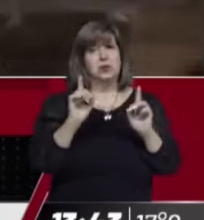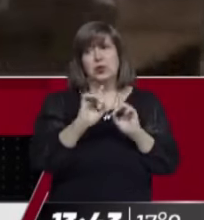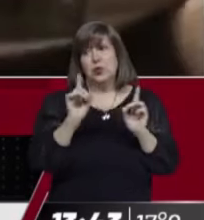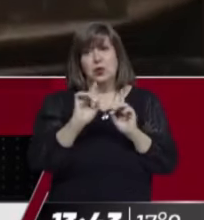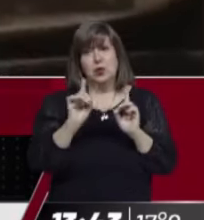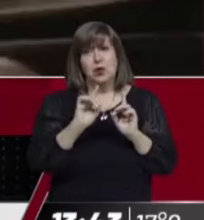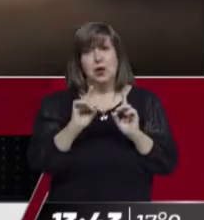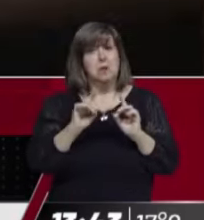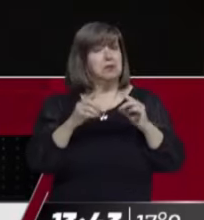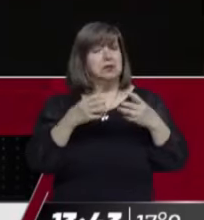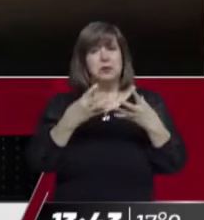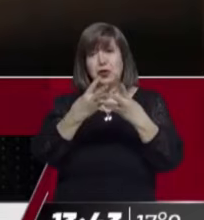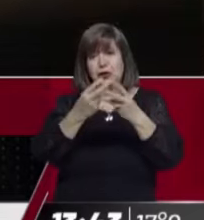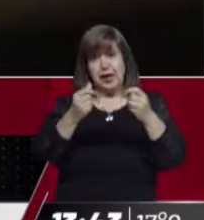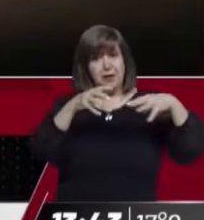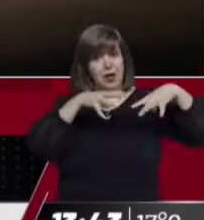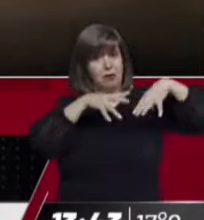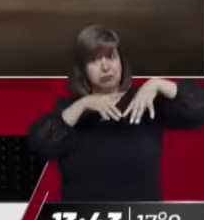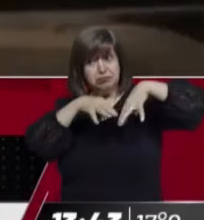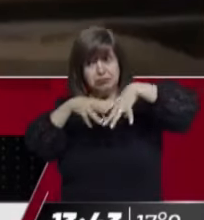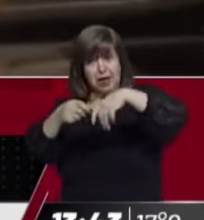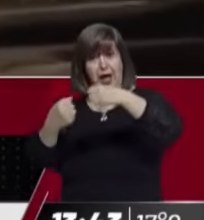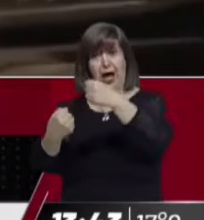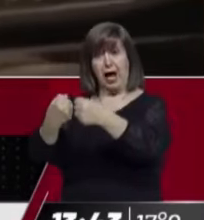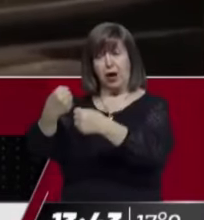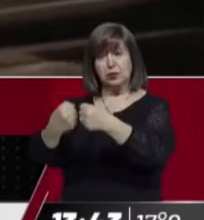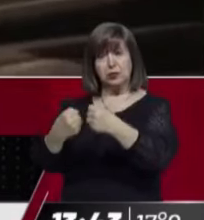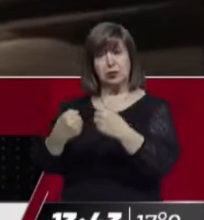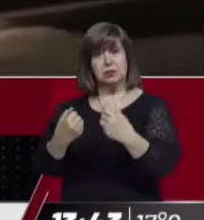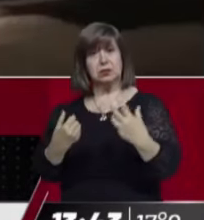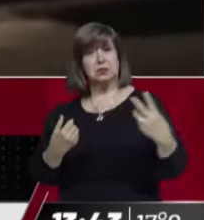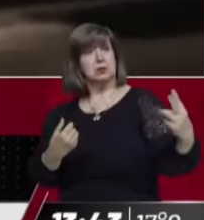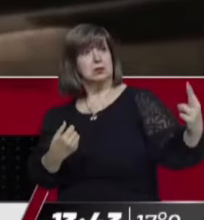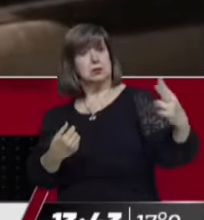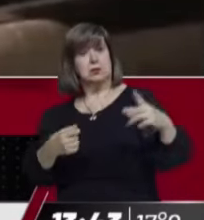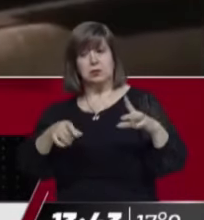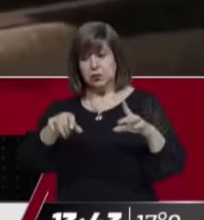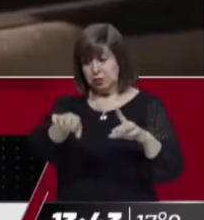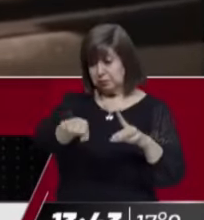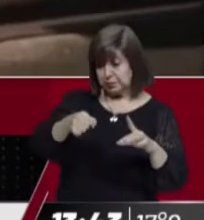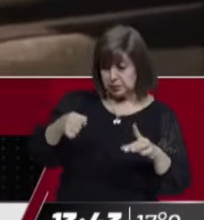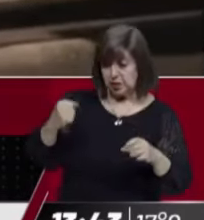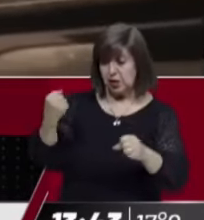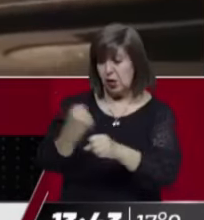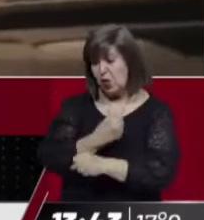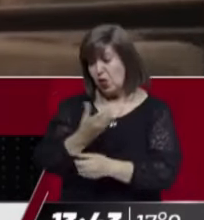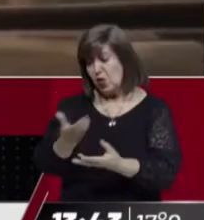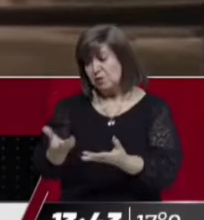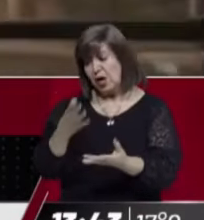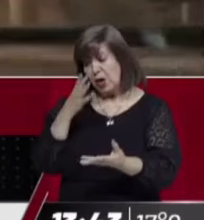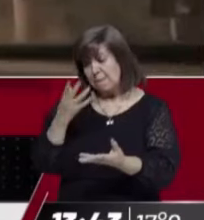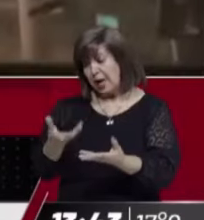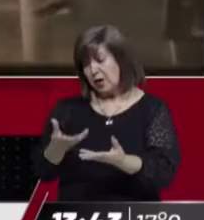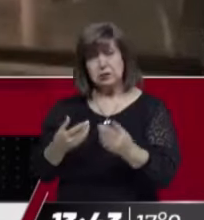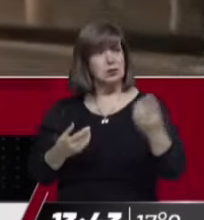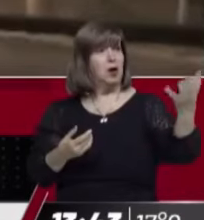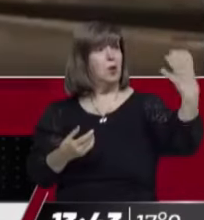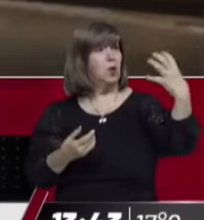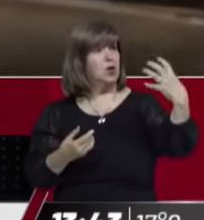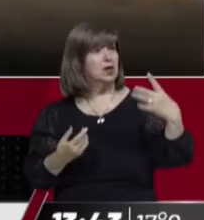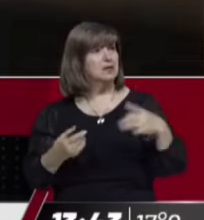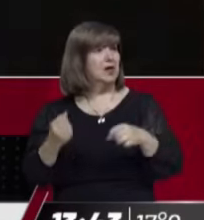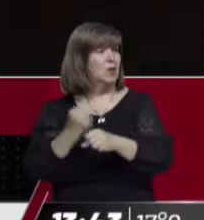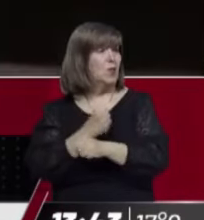momento que te preguntan qué había pasado le contestas bien normal con bronca de que te han forado el auto le contestado y encima se